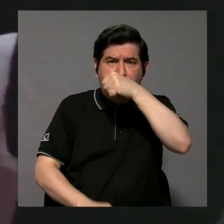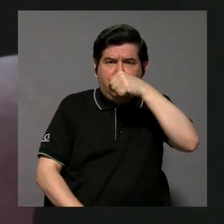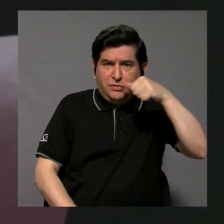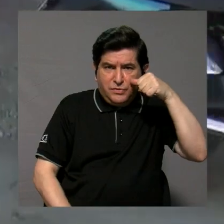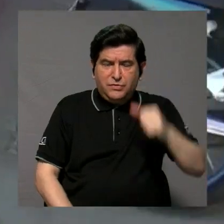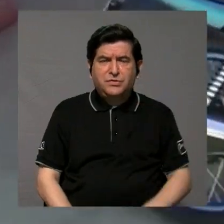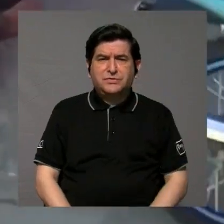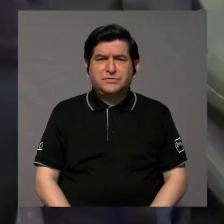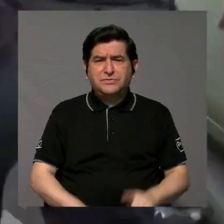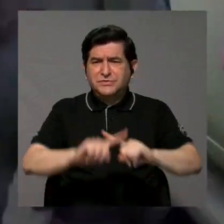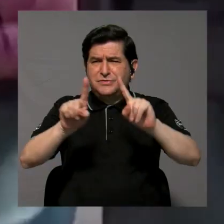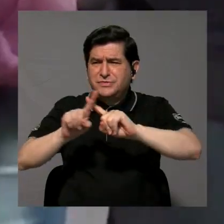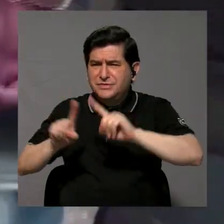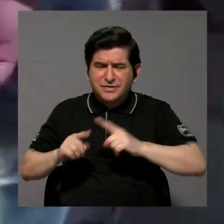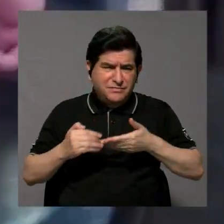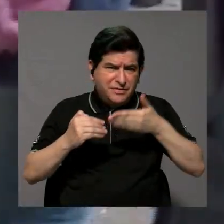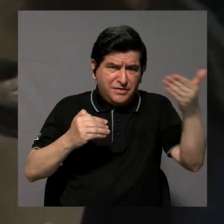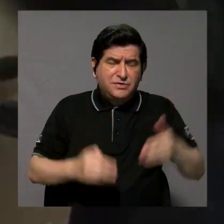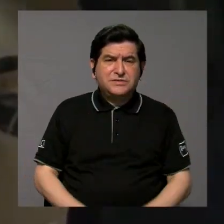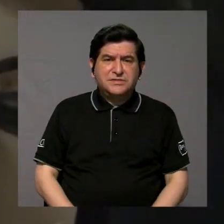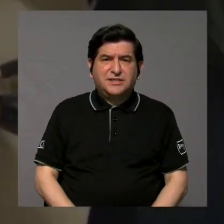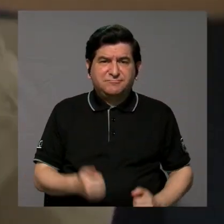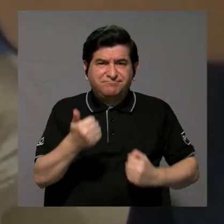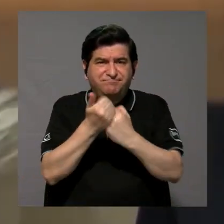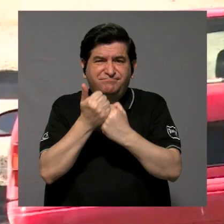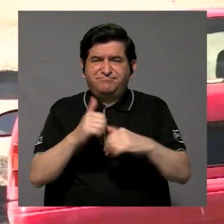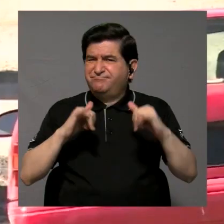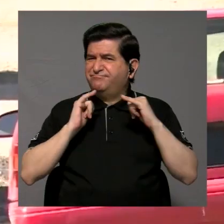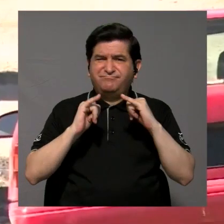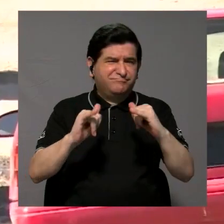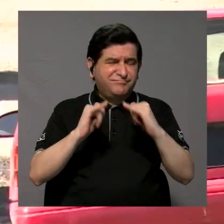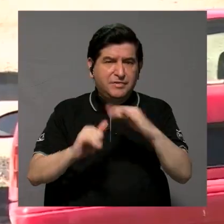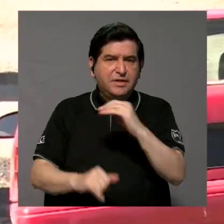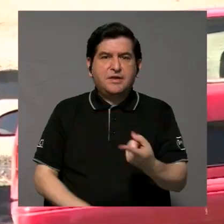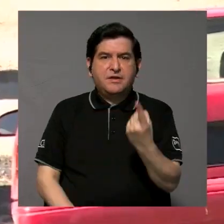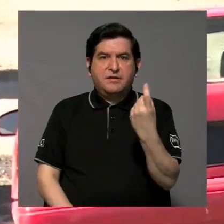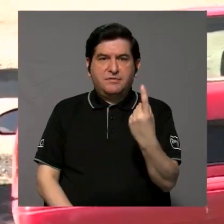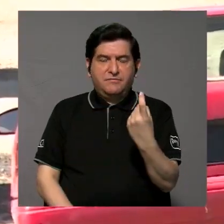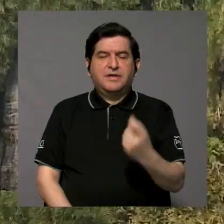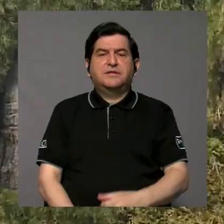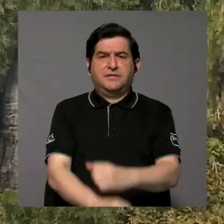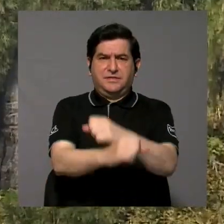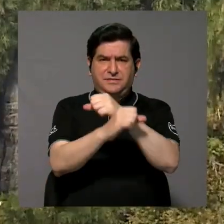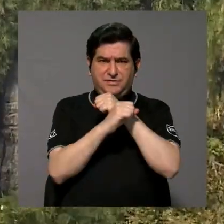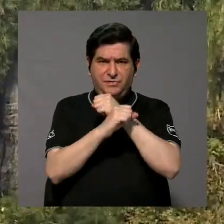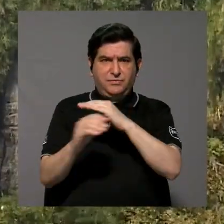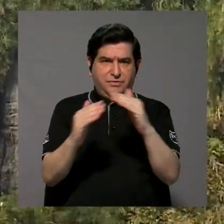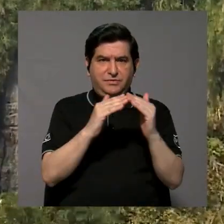narcotráfico, muchos son los factores que contribuyen a la desigualdad y la falta de seguridad ciudadana.